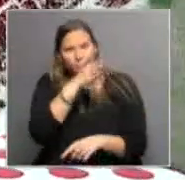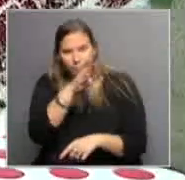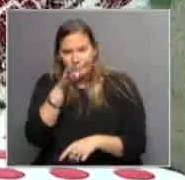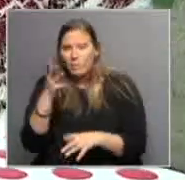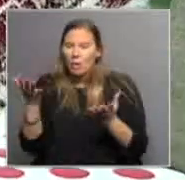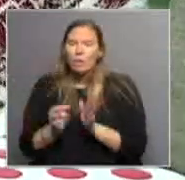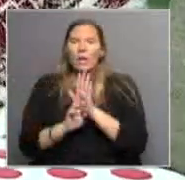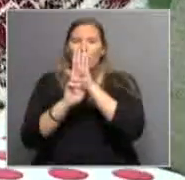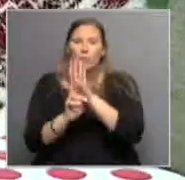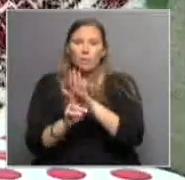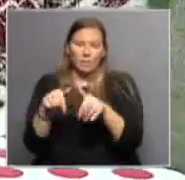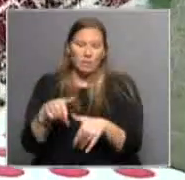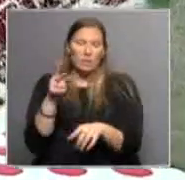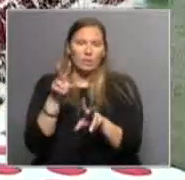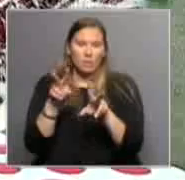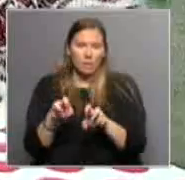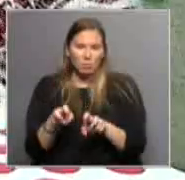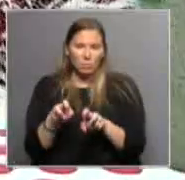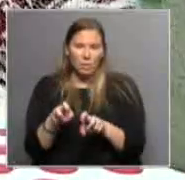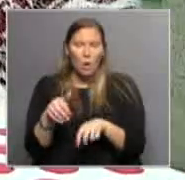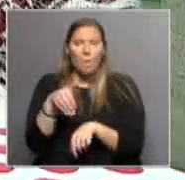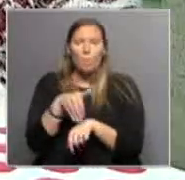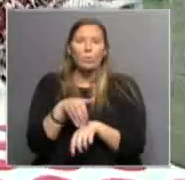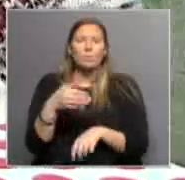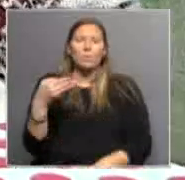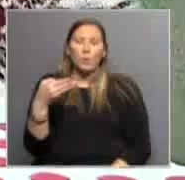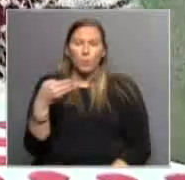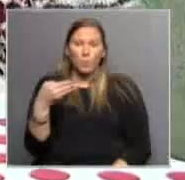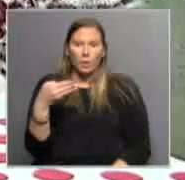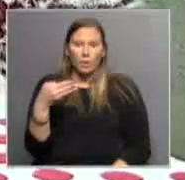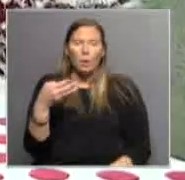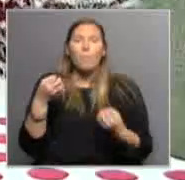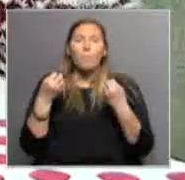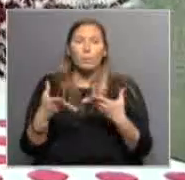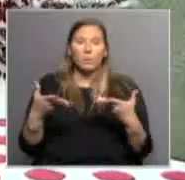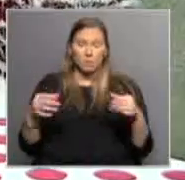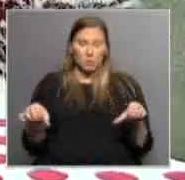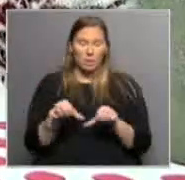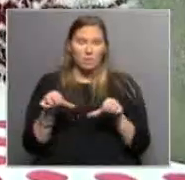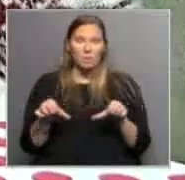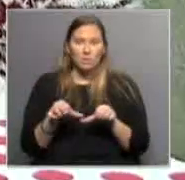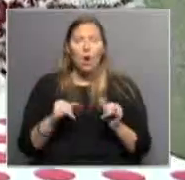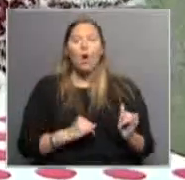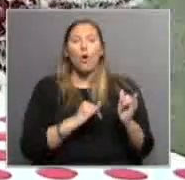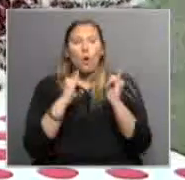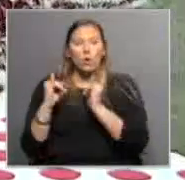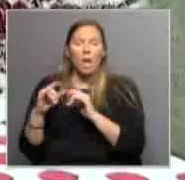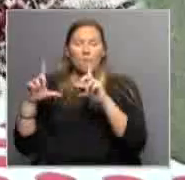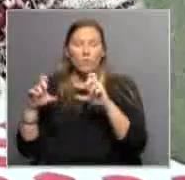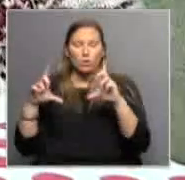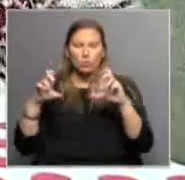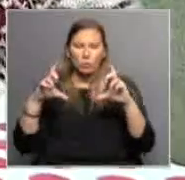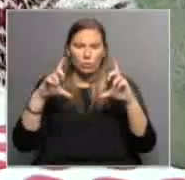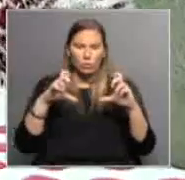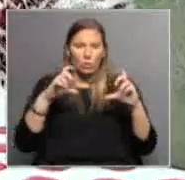es la referente de estos temas o la encargada en el municipio B, porque se está llevando adelante una serie de jornadas fotográficas,